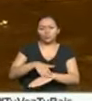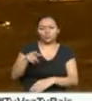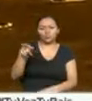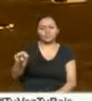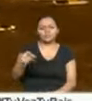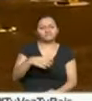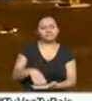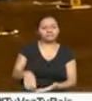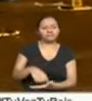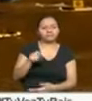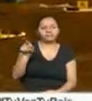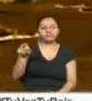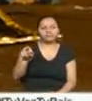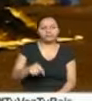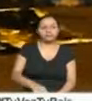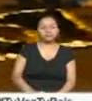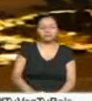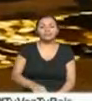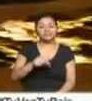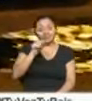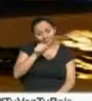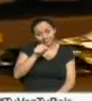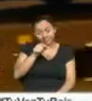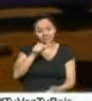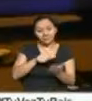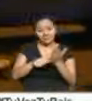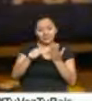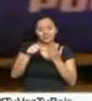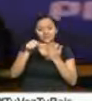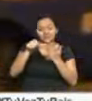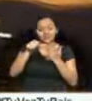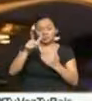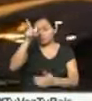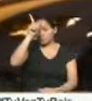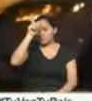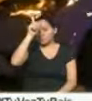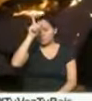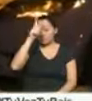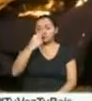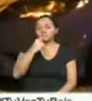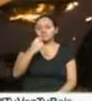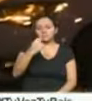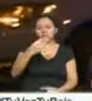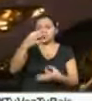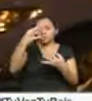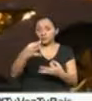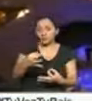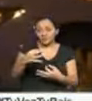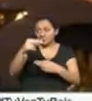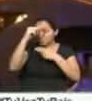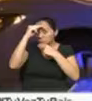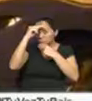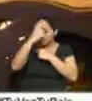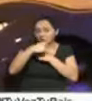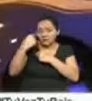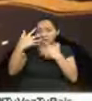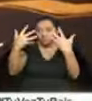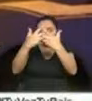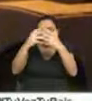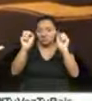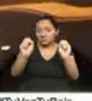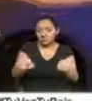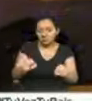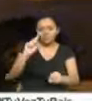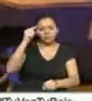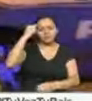el sospechoso. El portavoz del Ministerio de Interior de Alemania dijo que de confirmarse la noticia, el gobierno estará